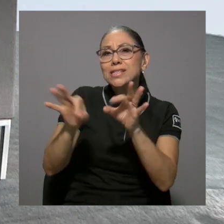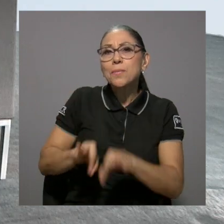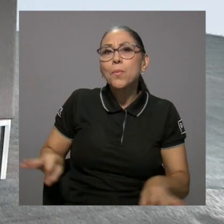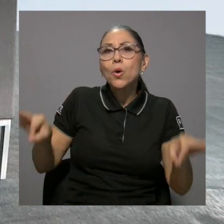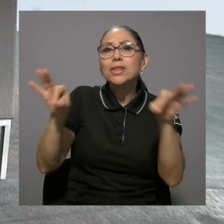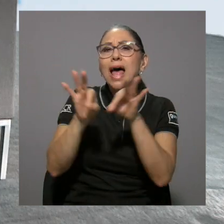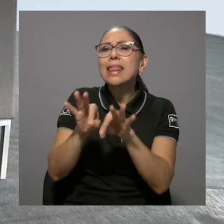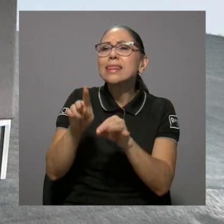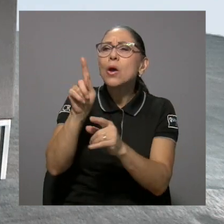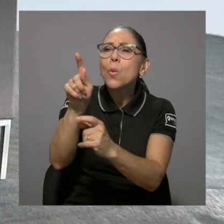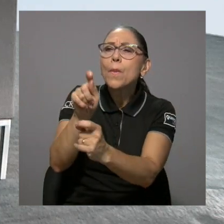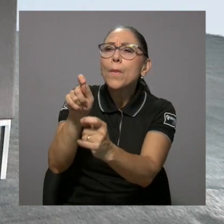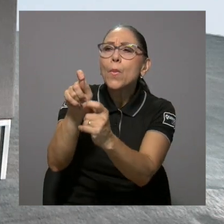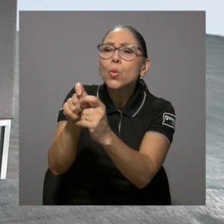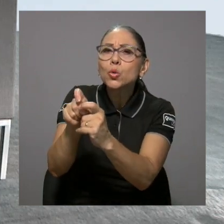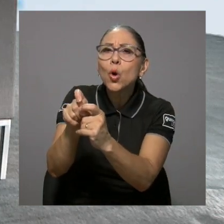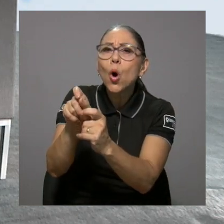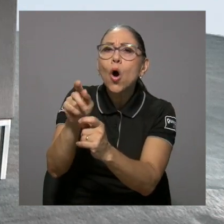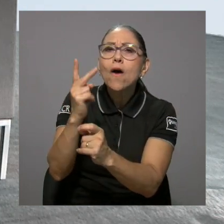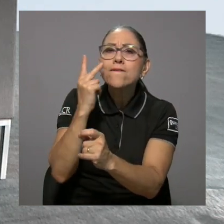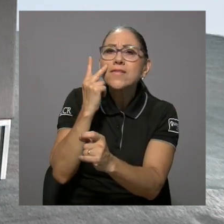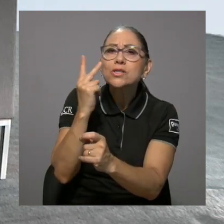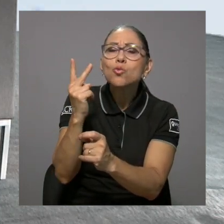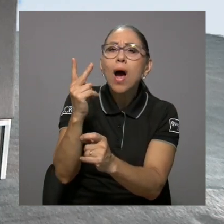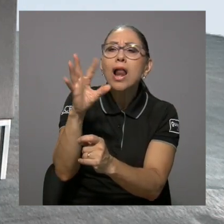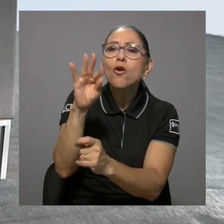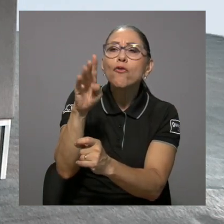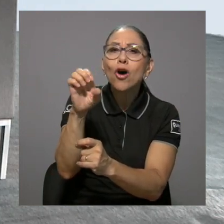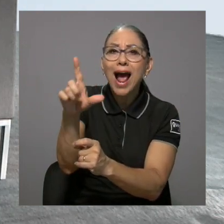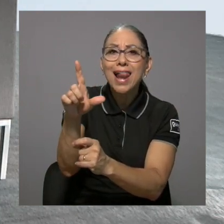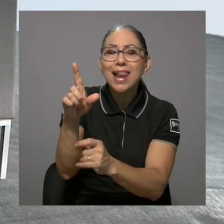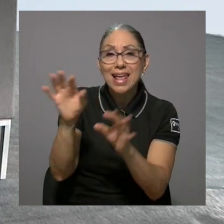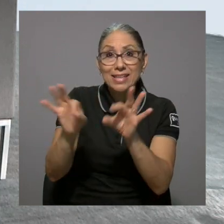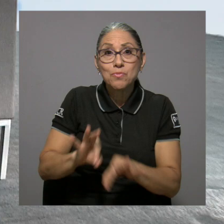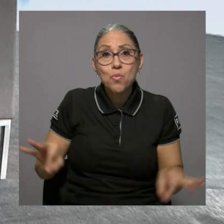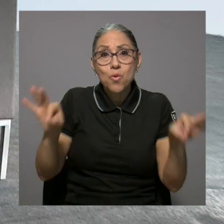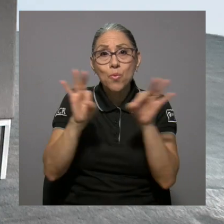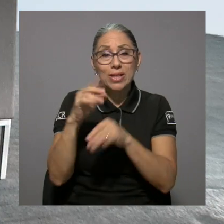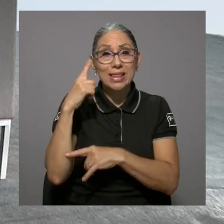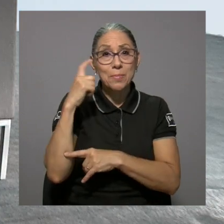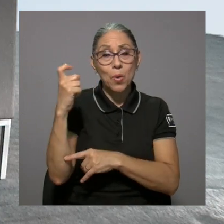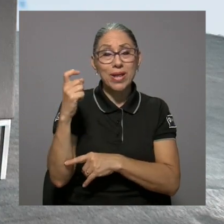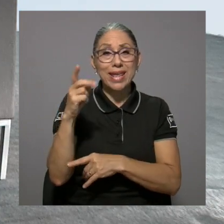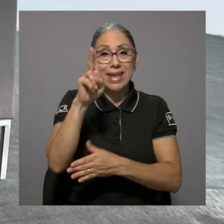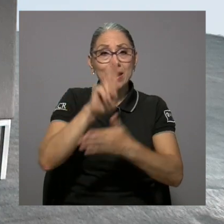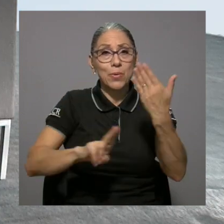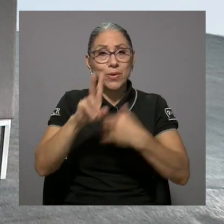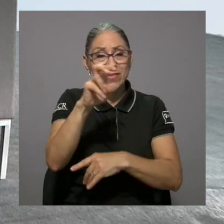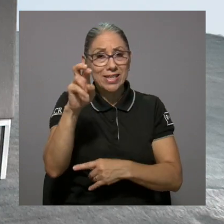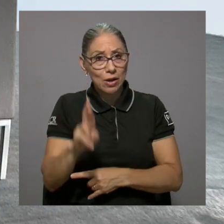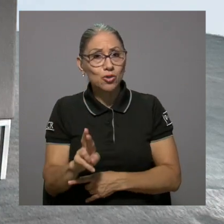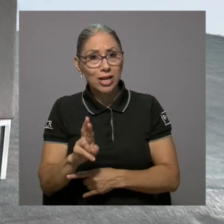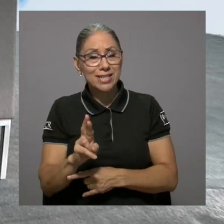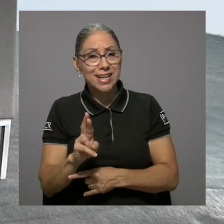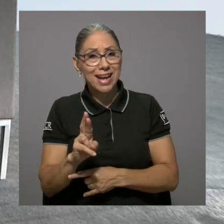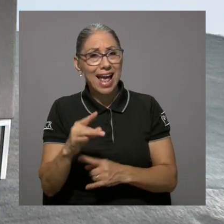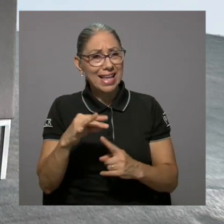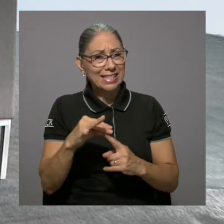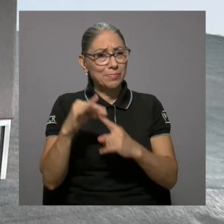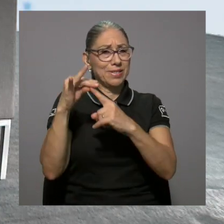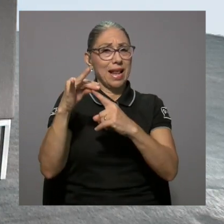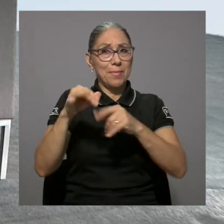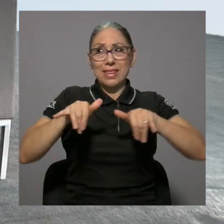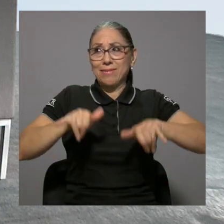focal, y es pues muy necesario porque realmente, como decía anteriormente, en la Universidad de Costa Rica